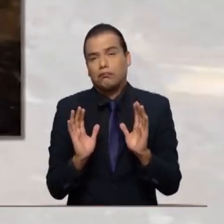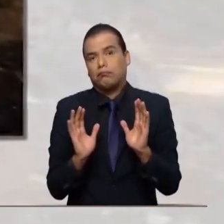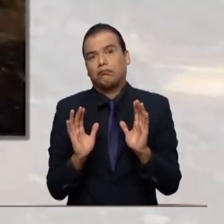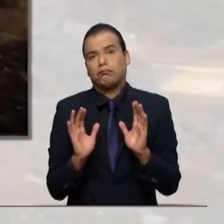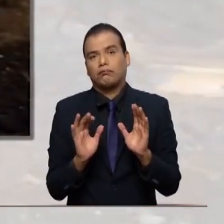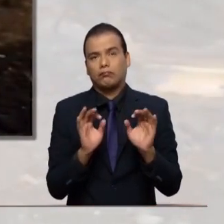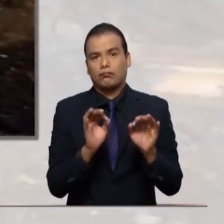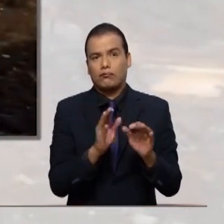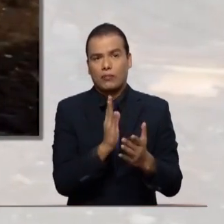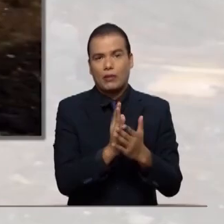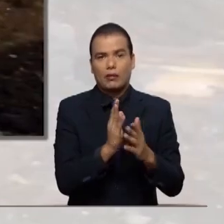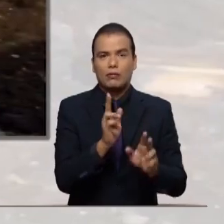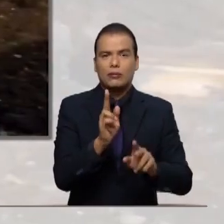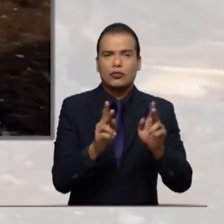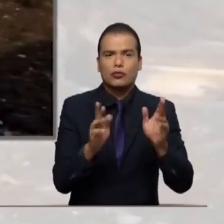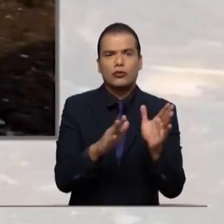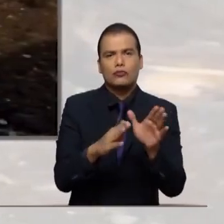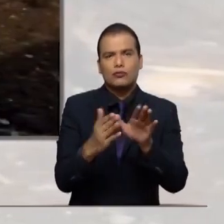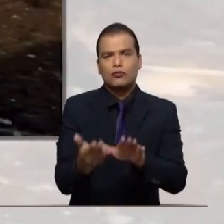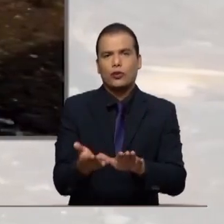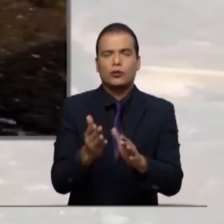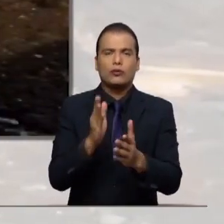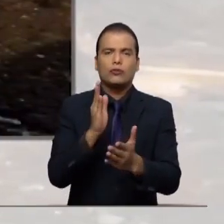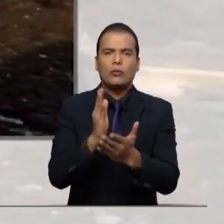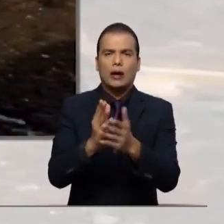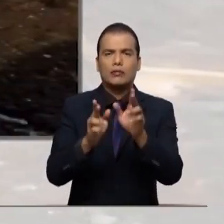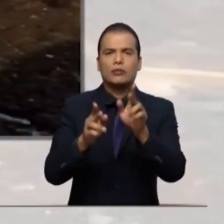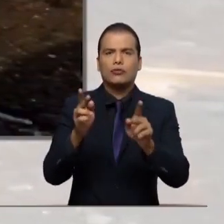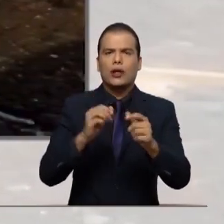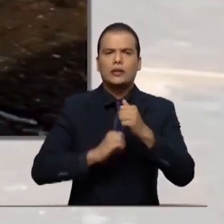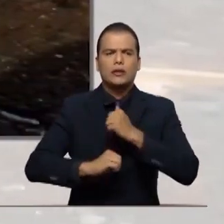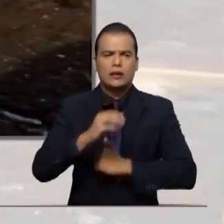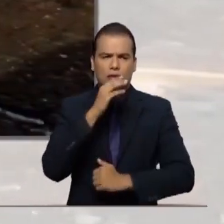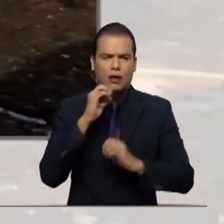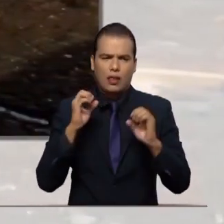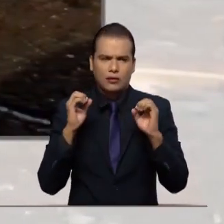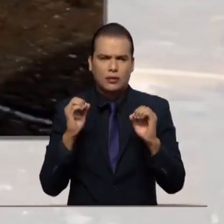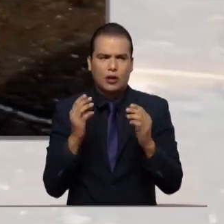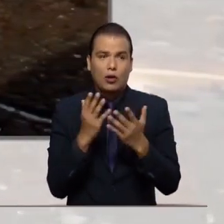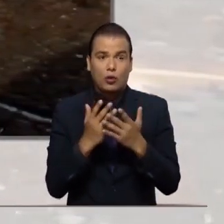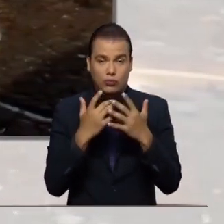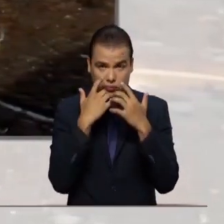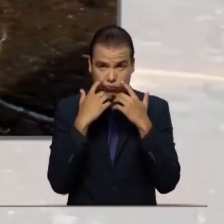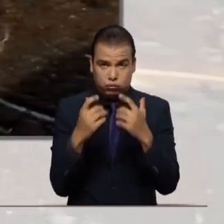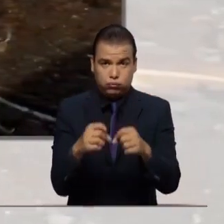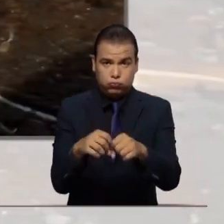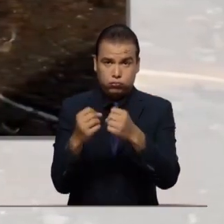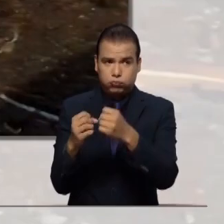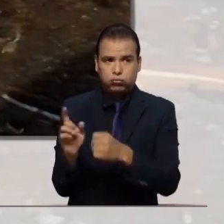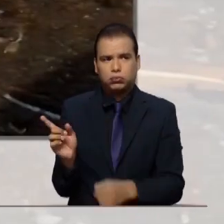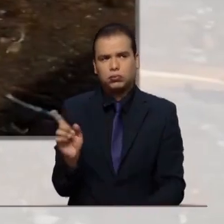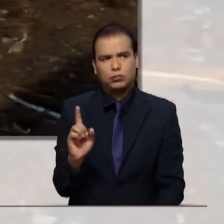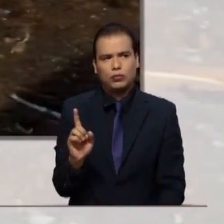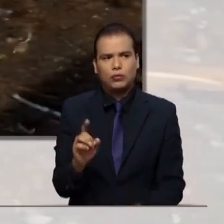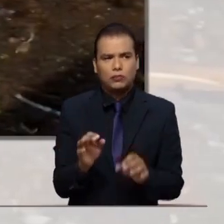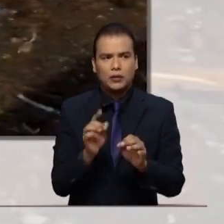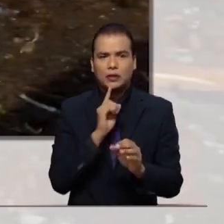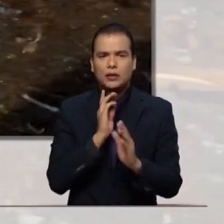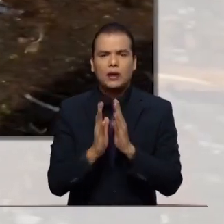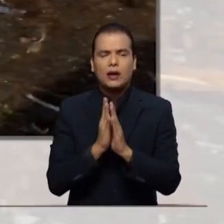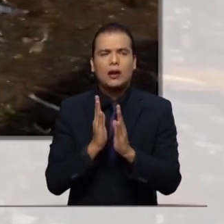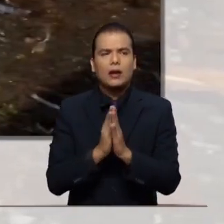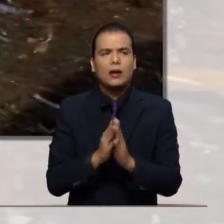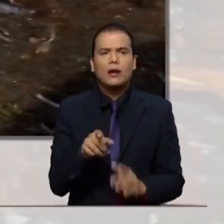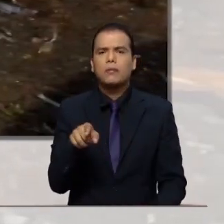muertes, no hay daños materiales de alto costo. Lo que se manifiesta por